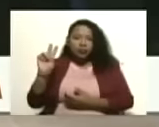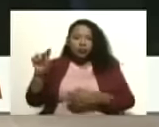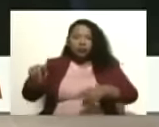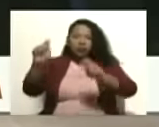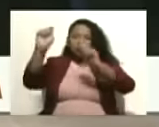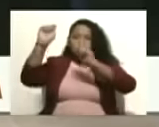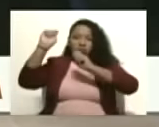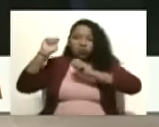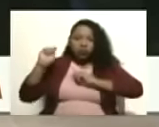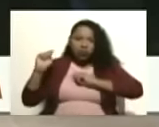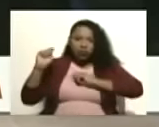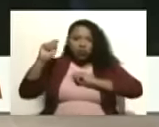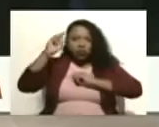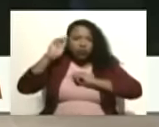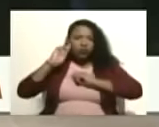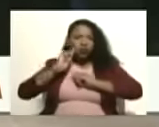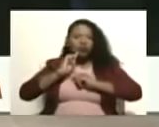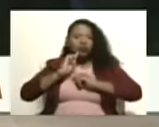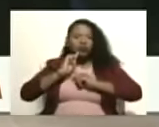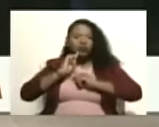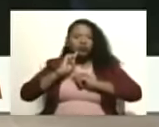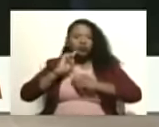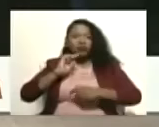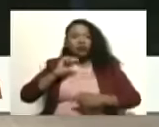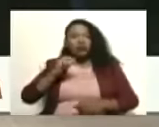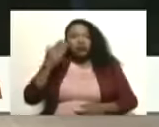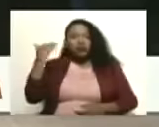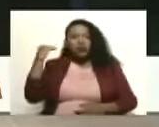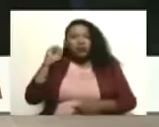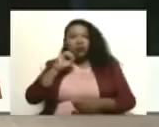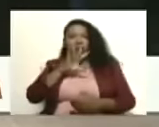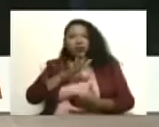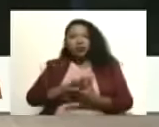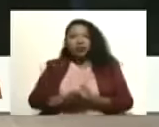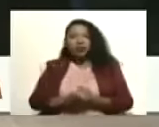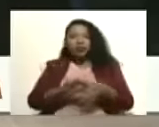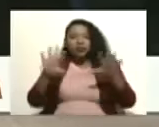legado de Simón Bolívar, nuestro libertador.